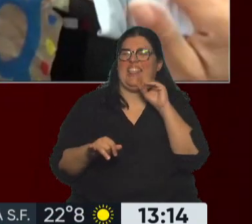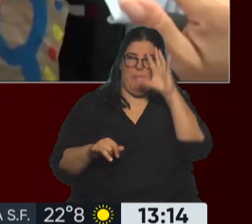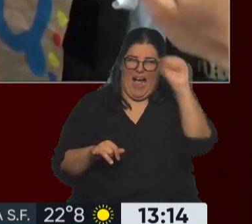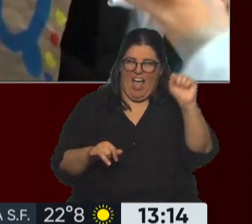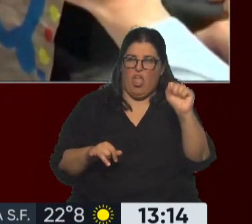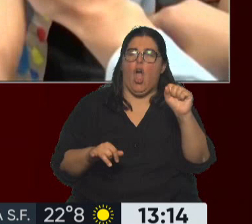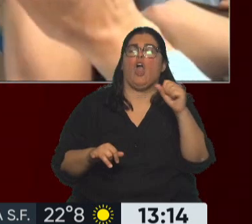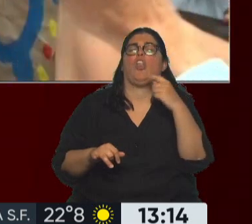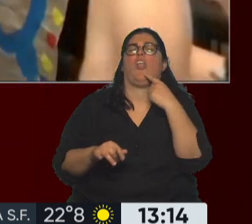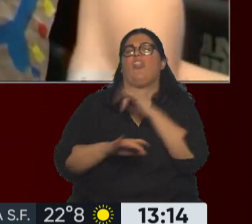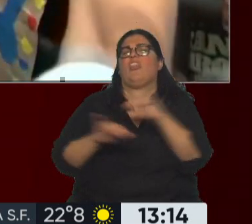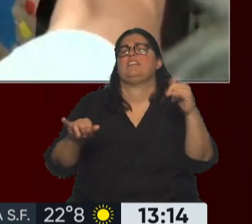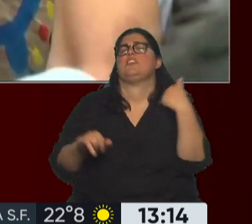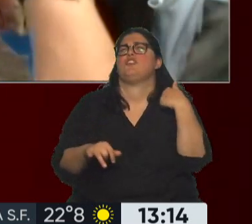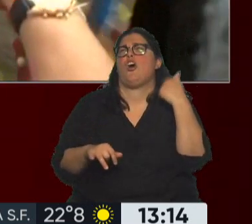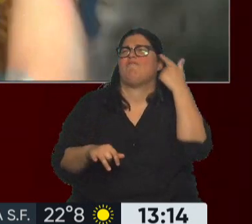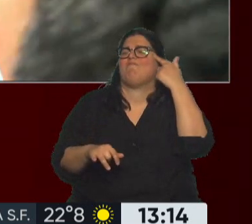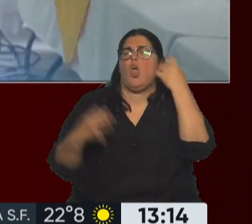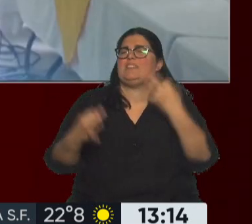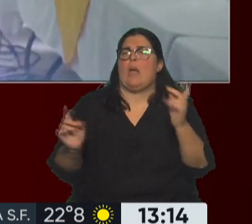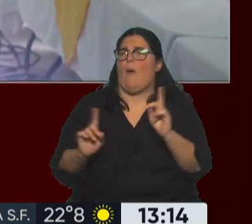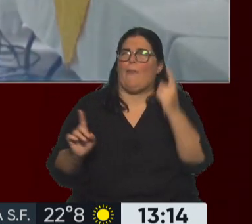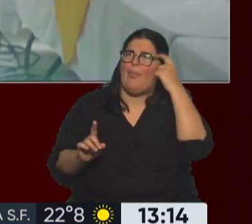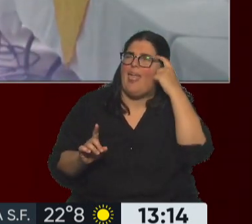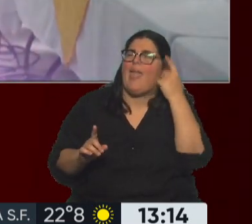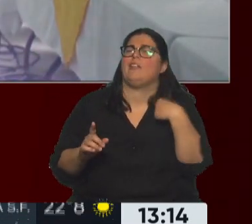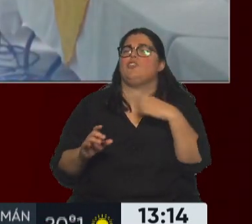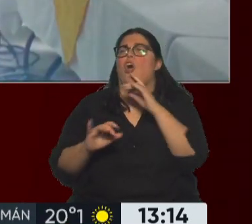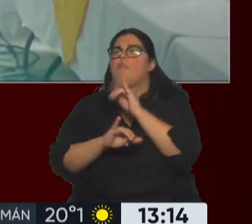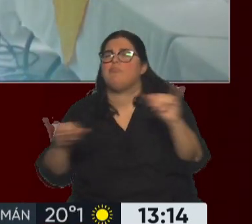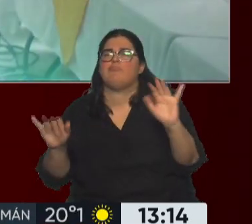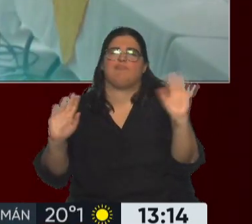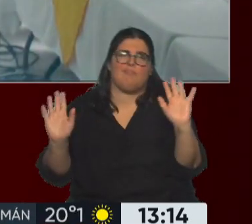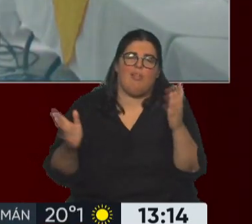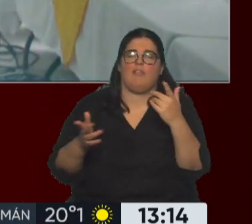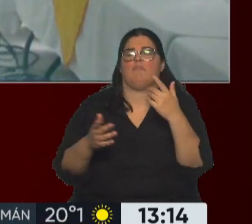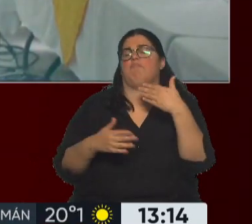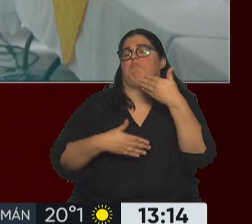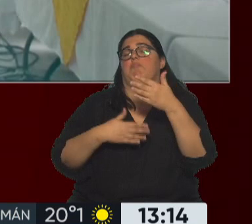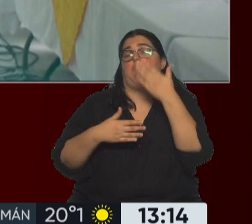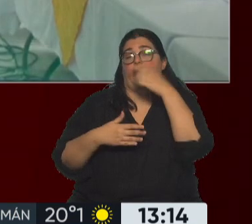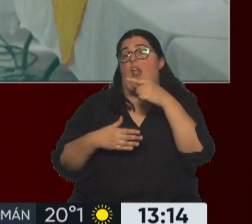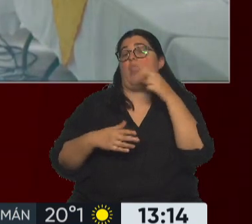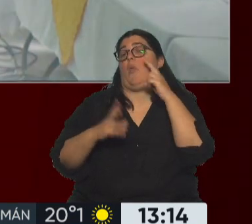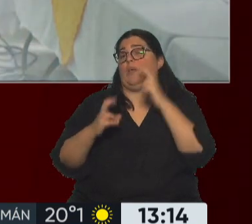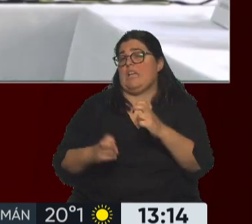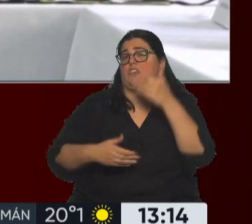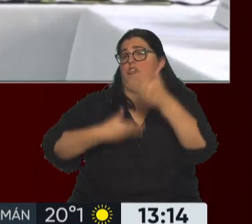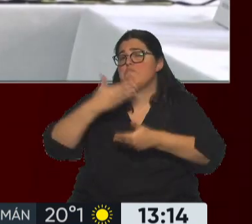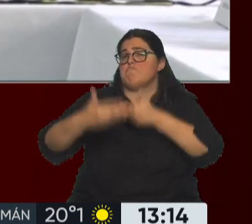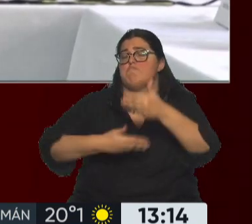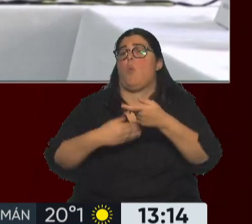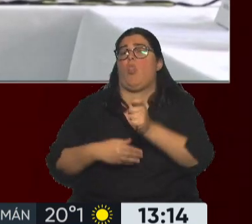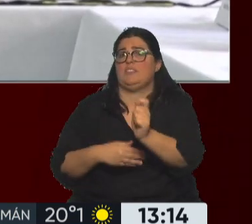había hecho esas declaraciones o esas comunicaciones. Bueno, esto ha avanzado en una investigación judicial en la